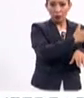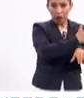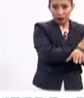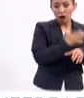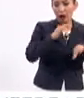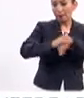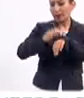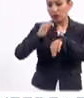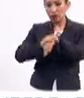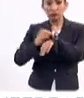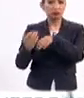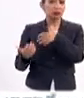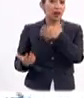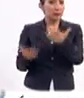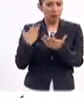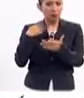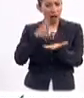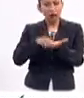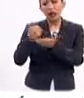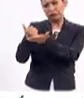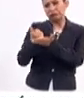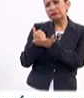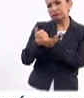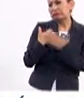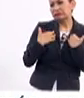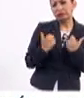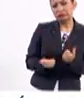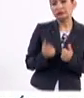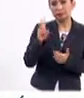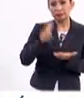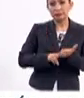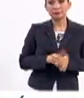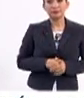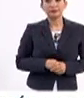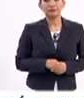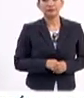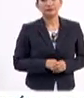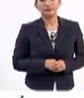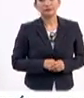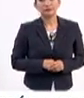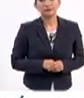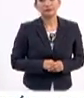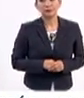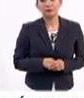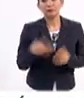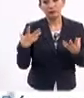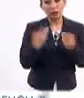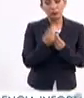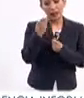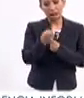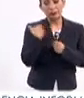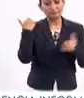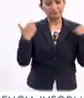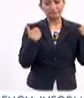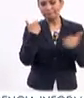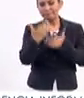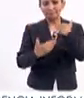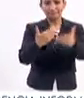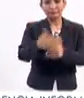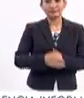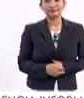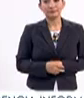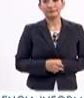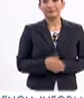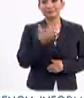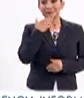compañeros, amigos, que a veces se vale pedir ayuda. Claro. Sí, se vale. Y estamos juntos en esta aventura. Maravilloso.